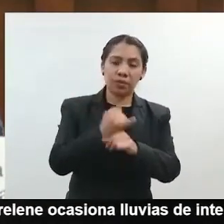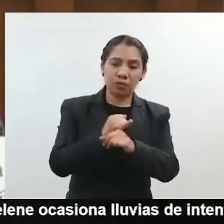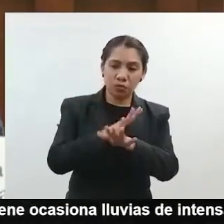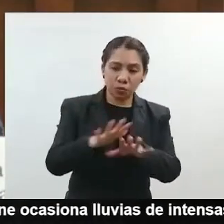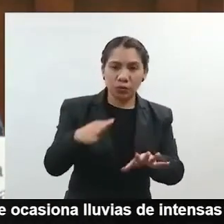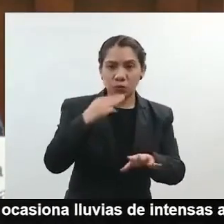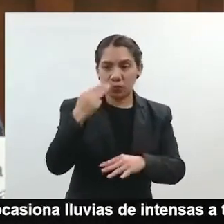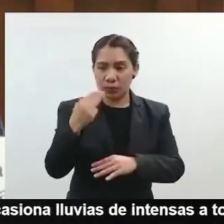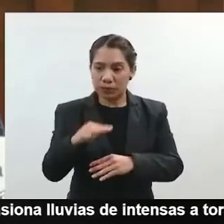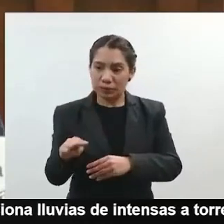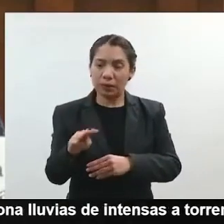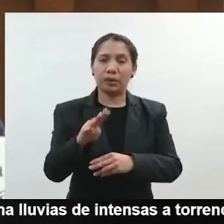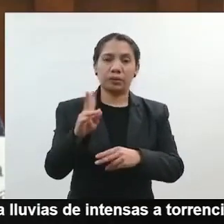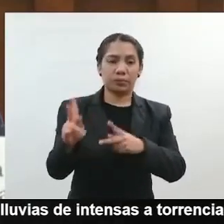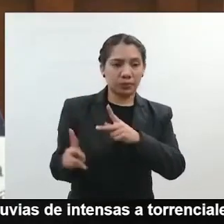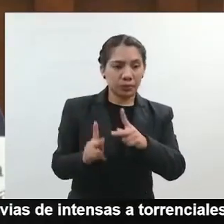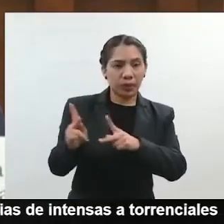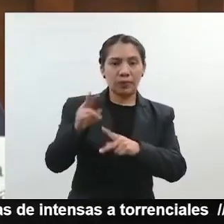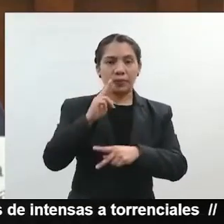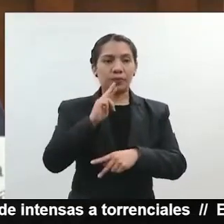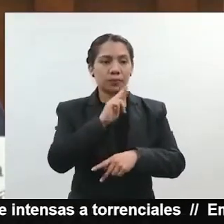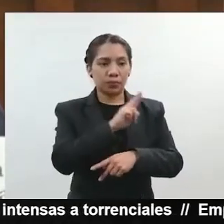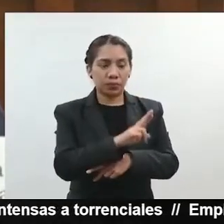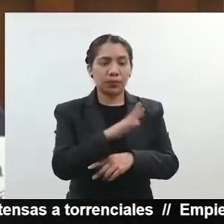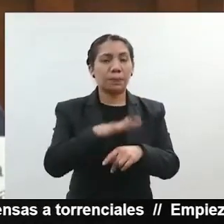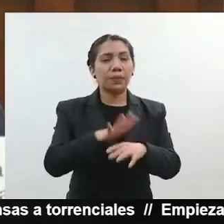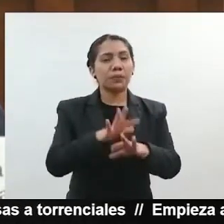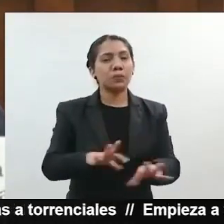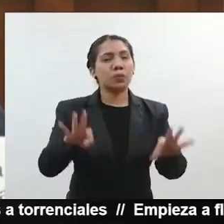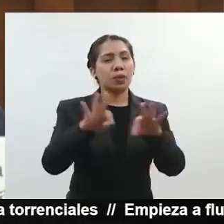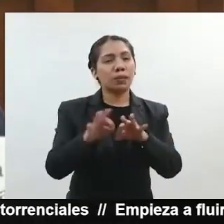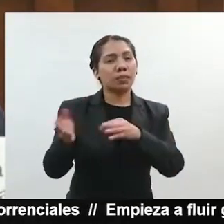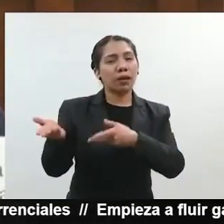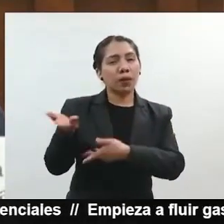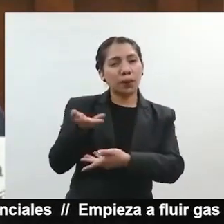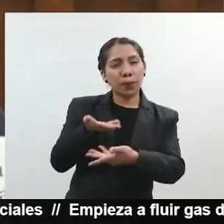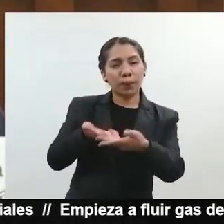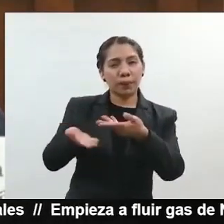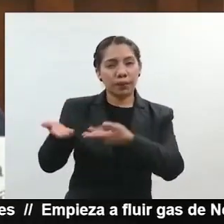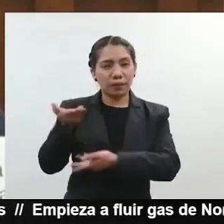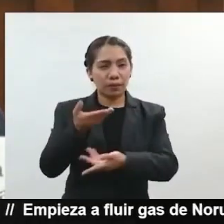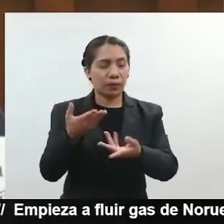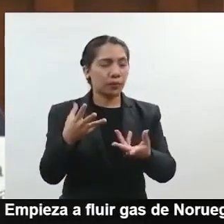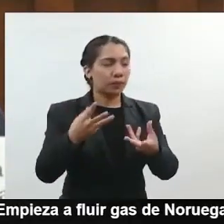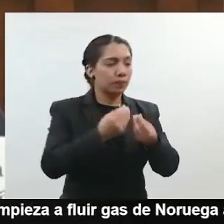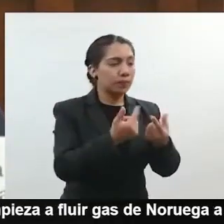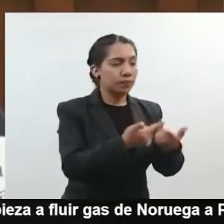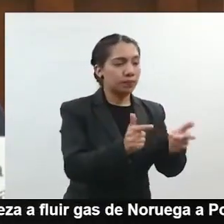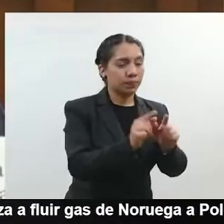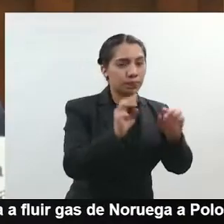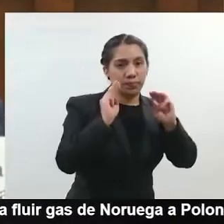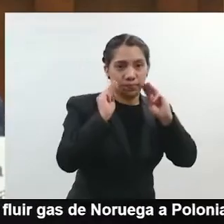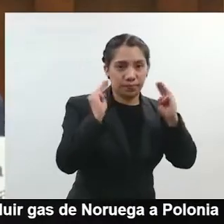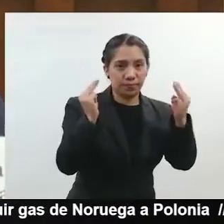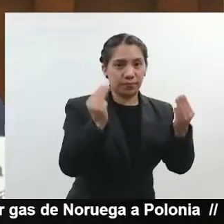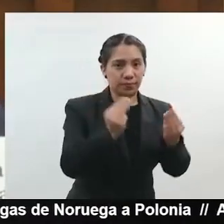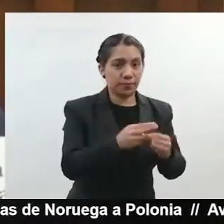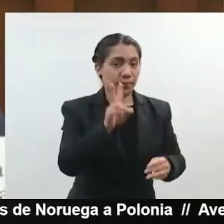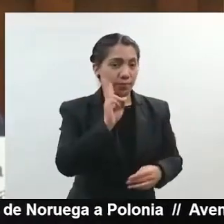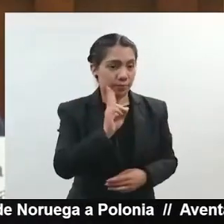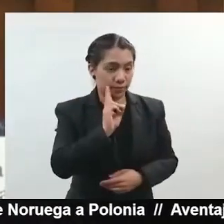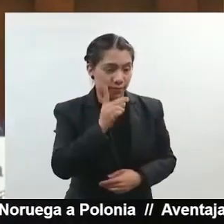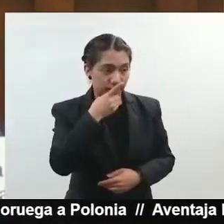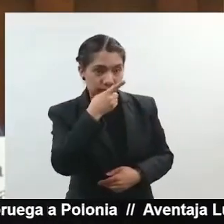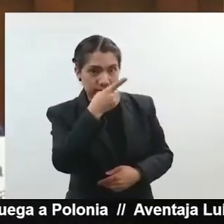mensajes y sobre todo compartía con los integrantes de la organización criminal si había